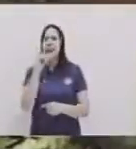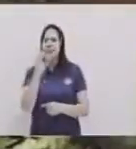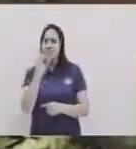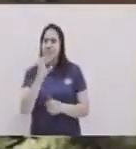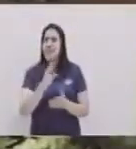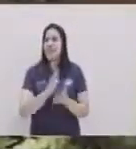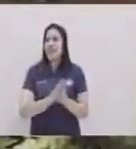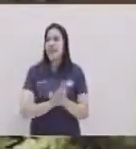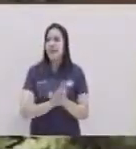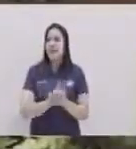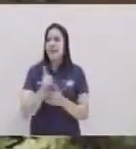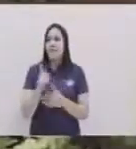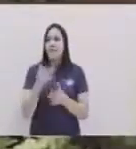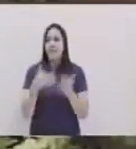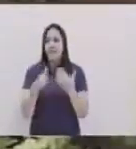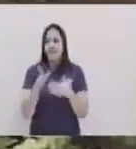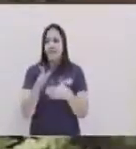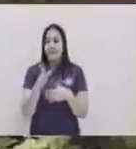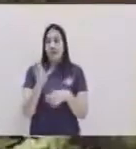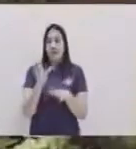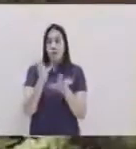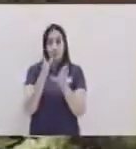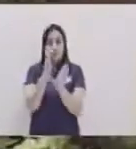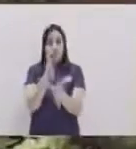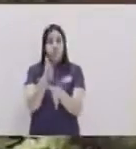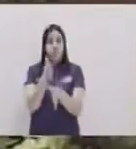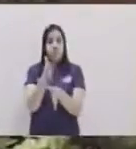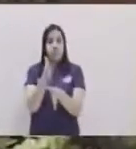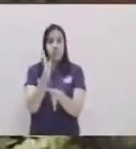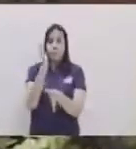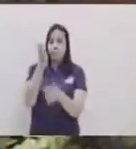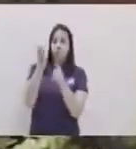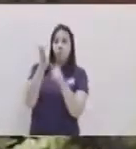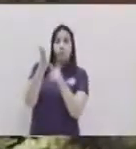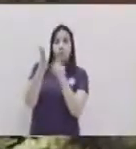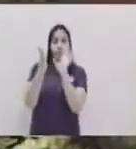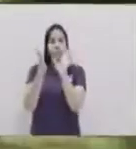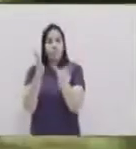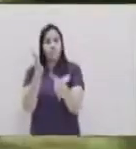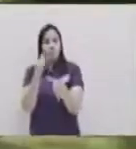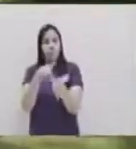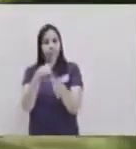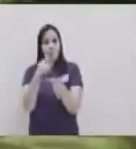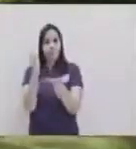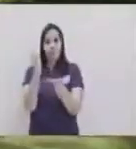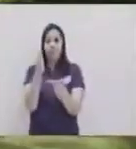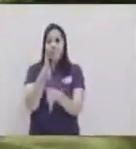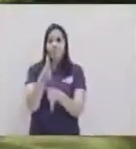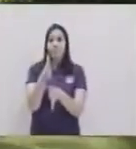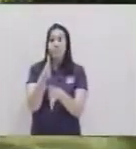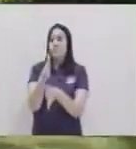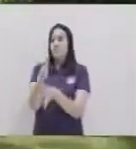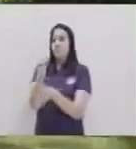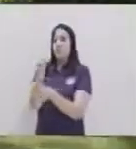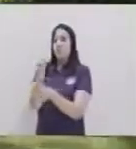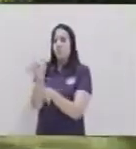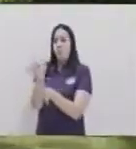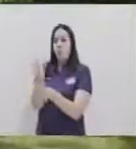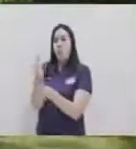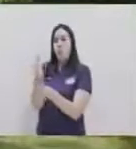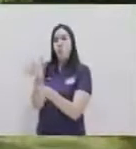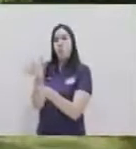hacer esta seña, colocamos nuestra mano una arriba de la otra y hacemos un